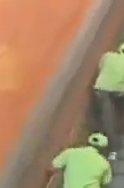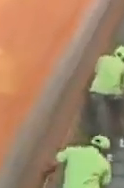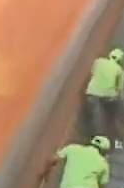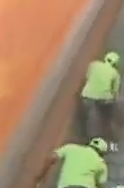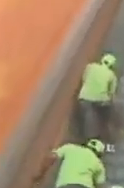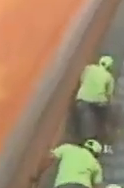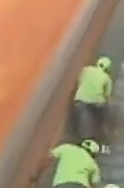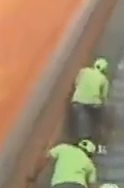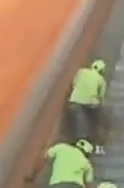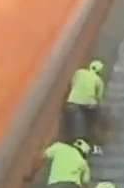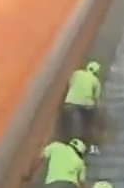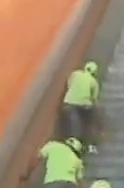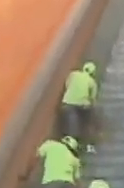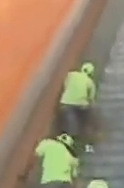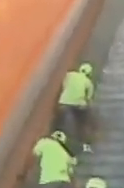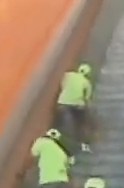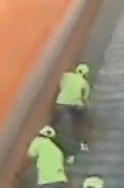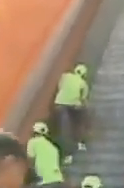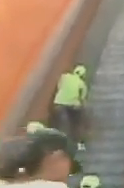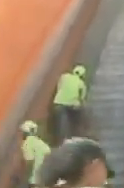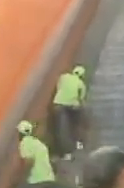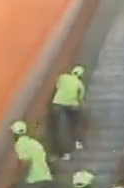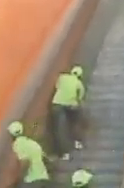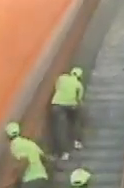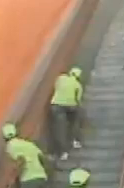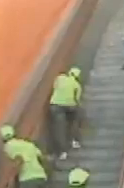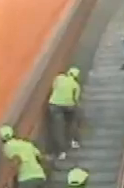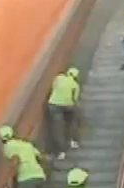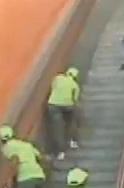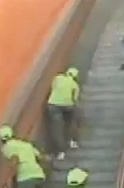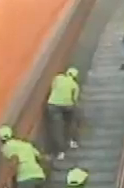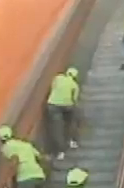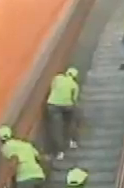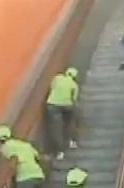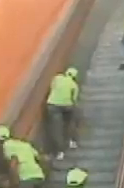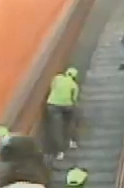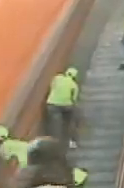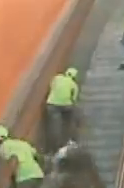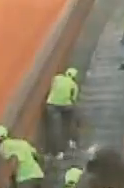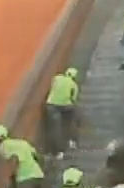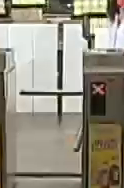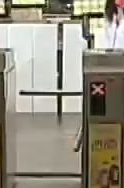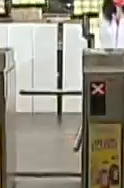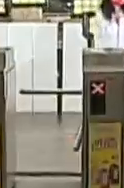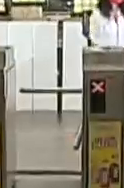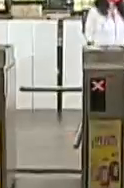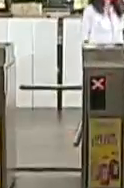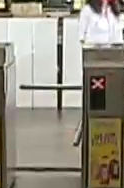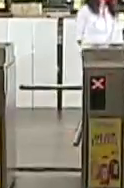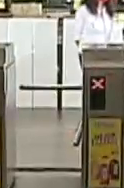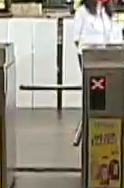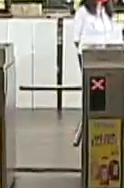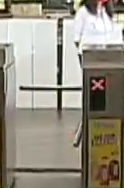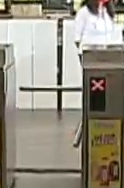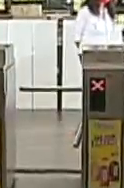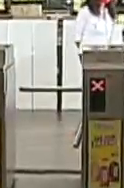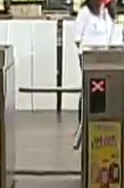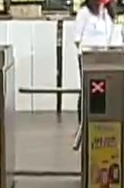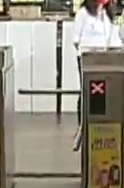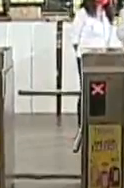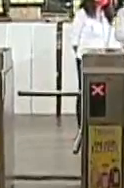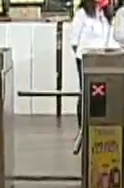un funcionario de Corpoet que nos va a comentar sobre el rescate y todas las acciones